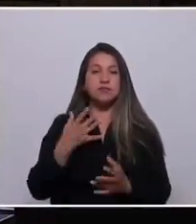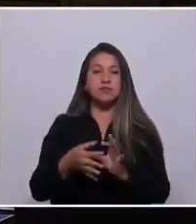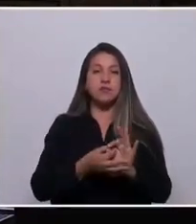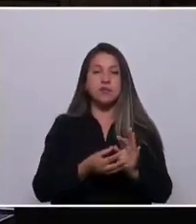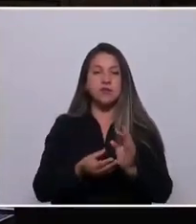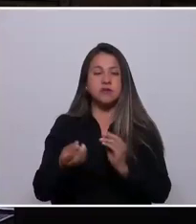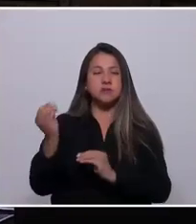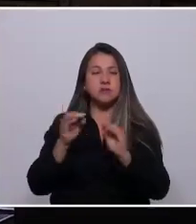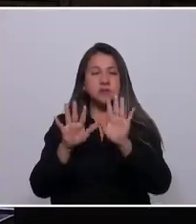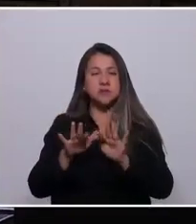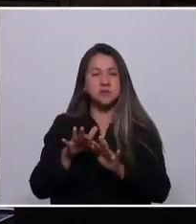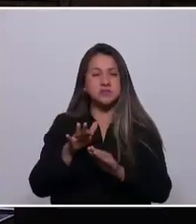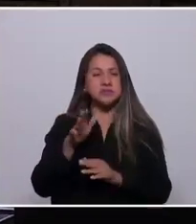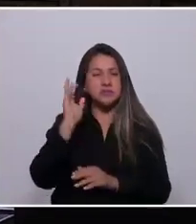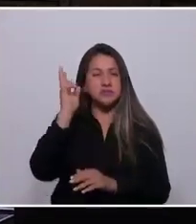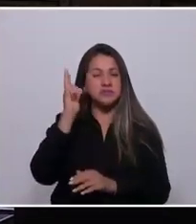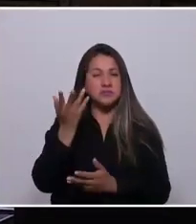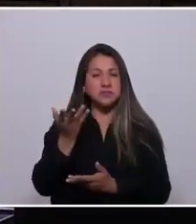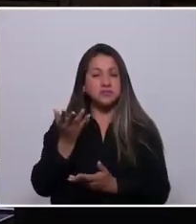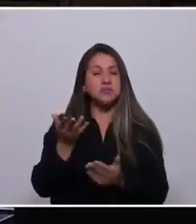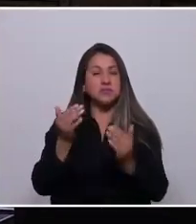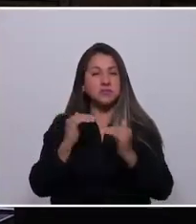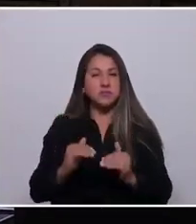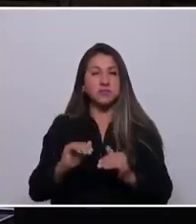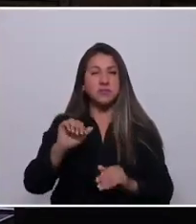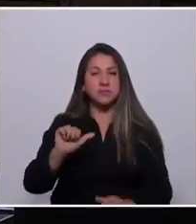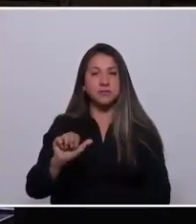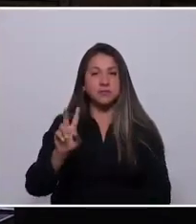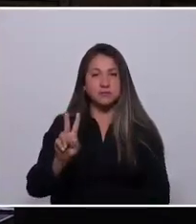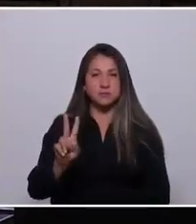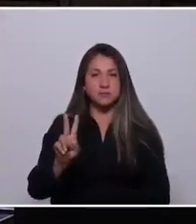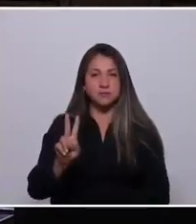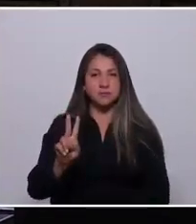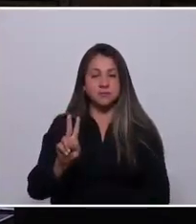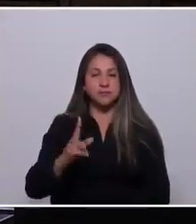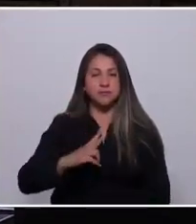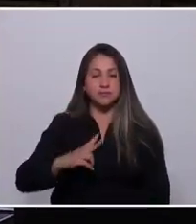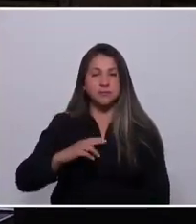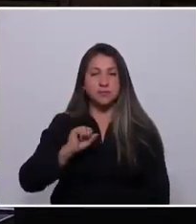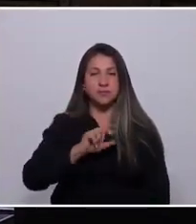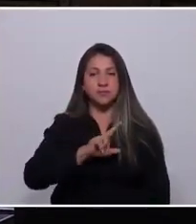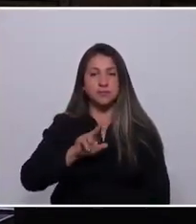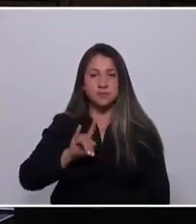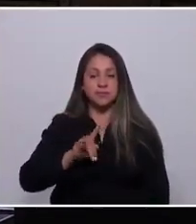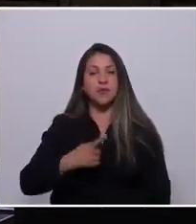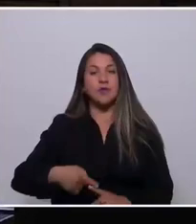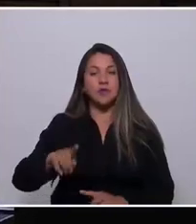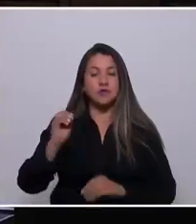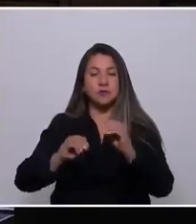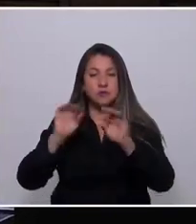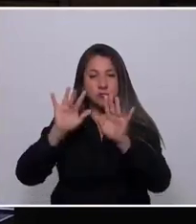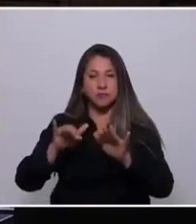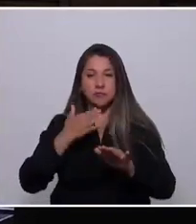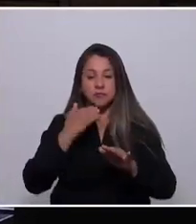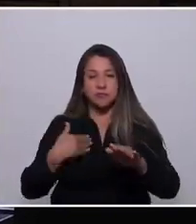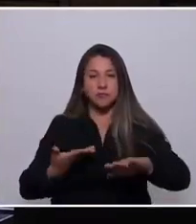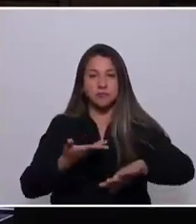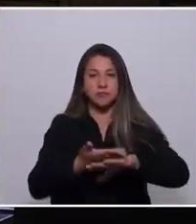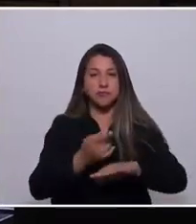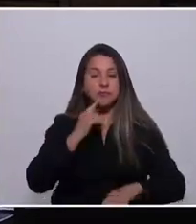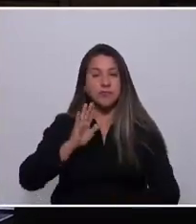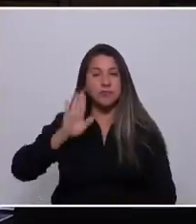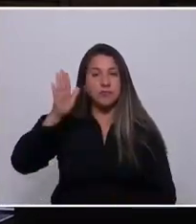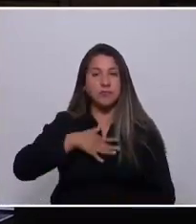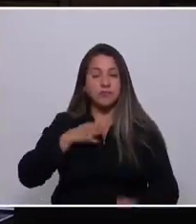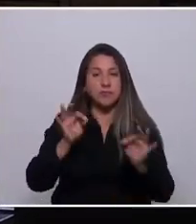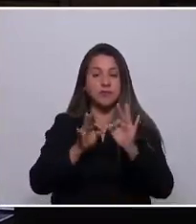formulada. Pasamos a la indicación número 62 del señor Arrau y otros autores y autoras. Se ofrece la palabra